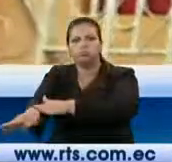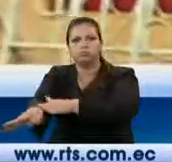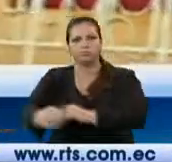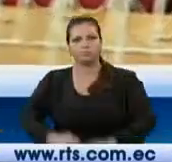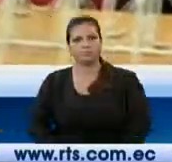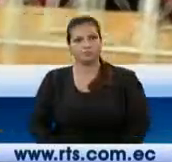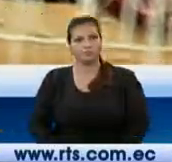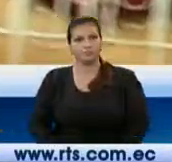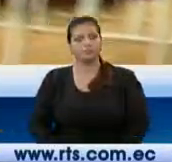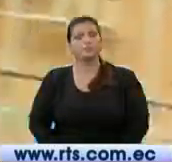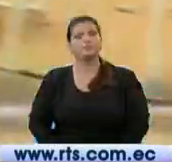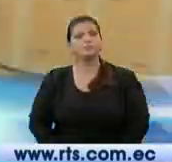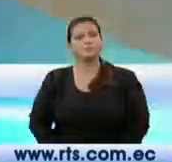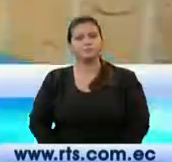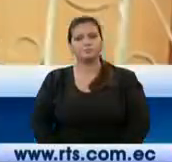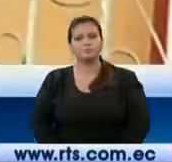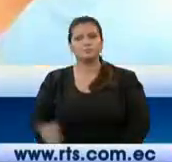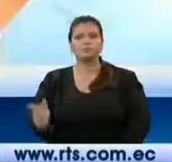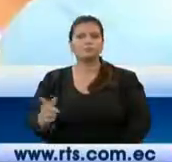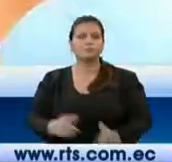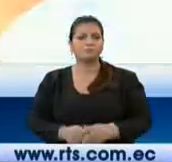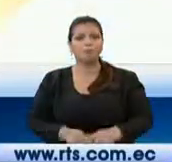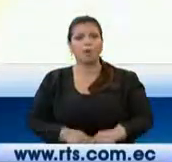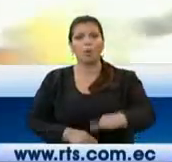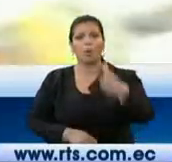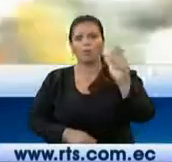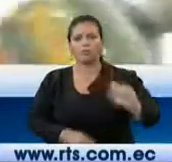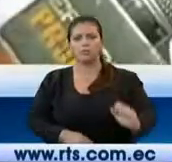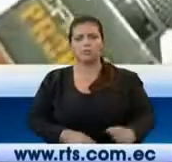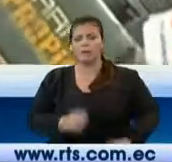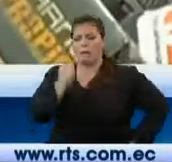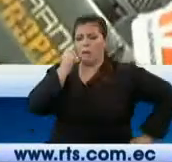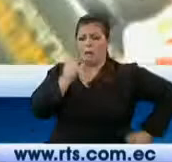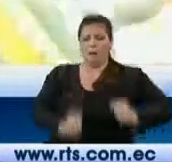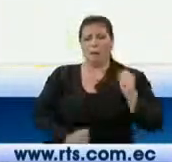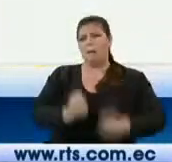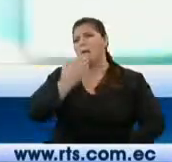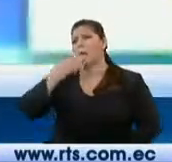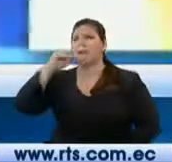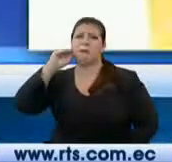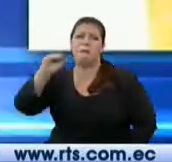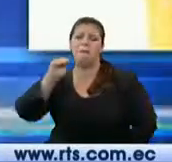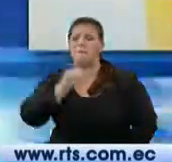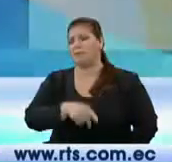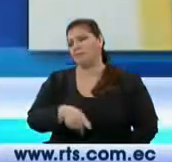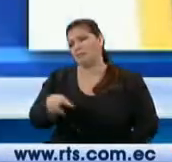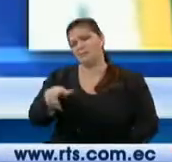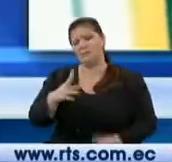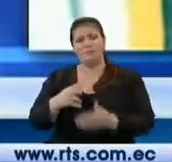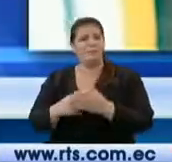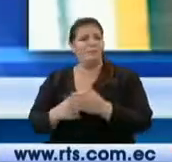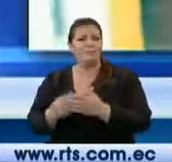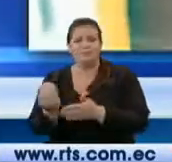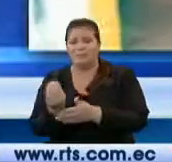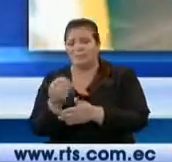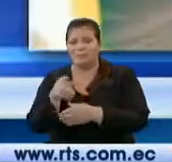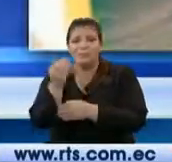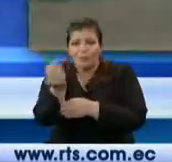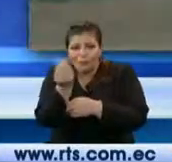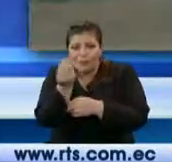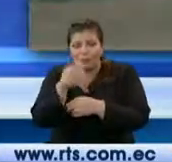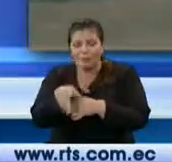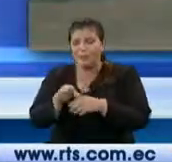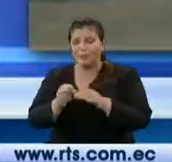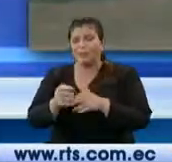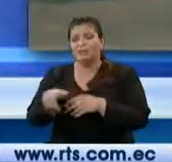para compartirles la amarga noticia. El día de hoy, dice, le han ido a avisar uno de los internos de aquí de que